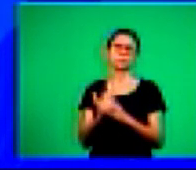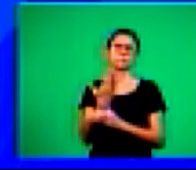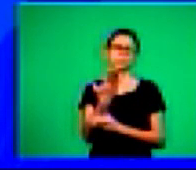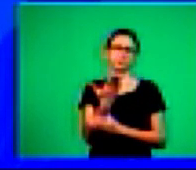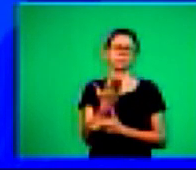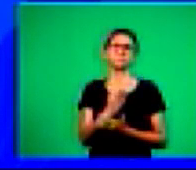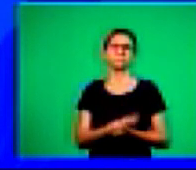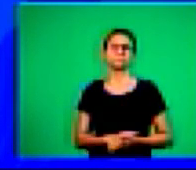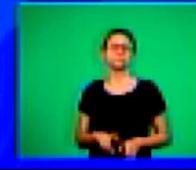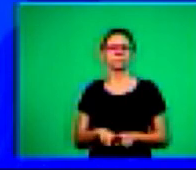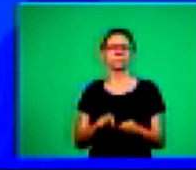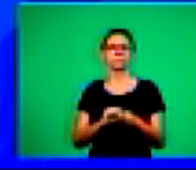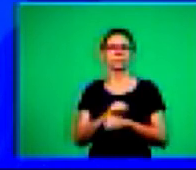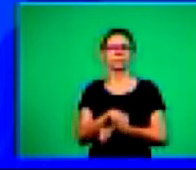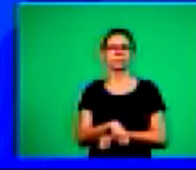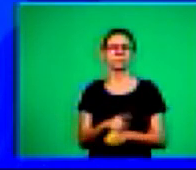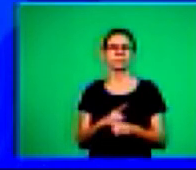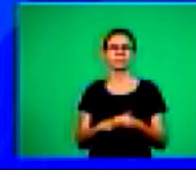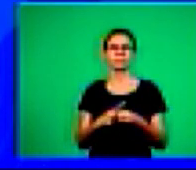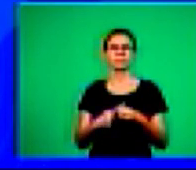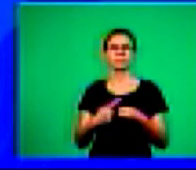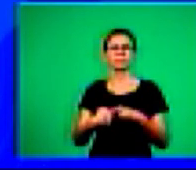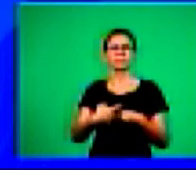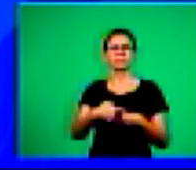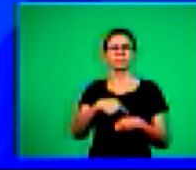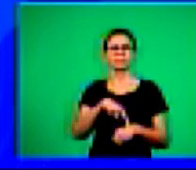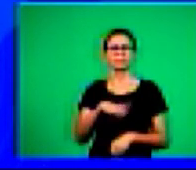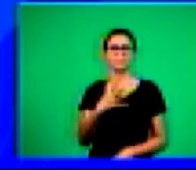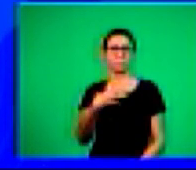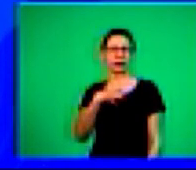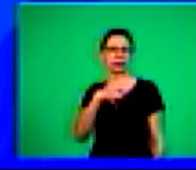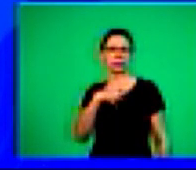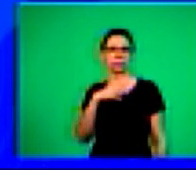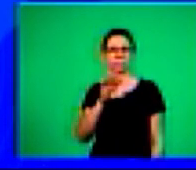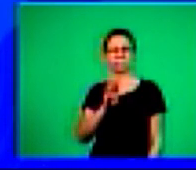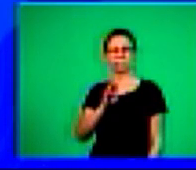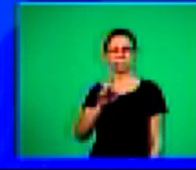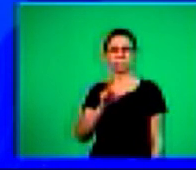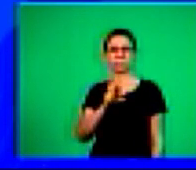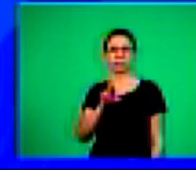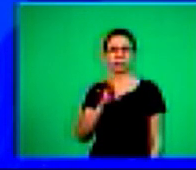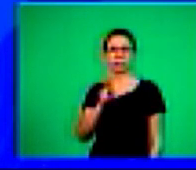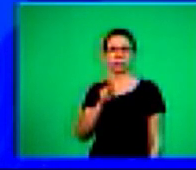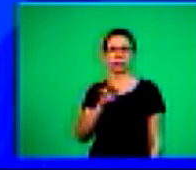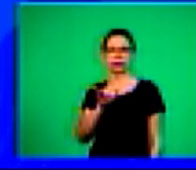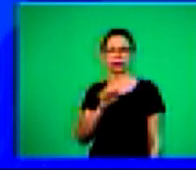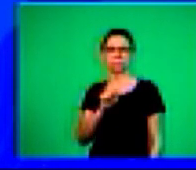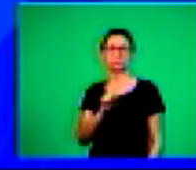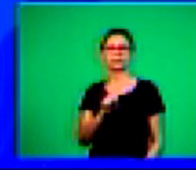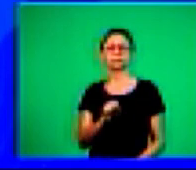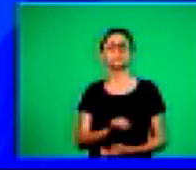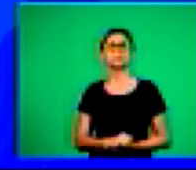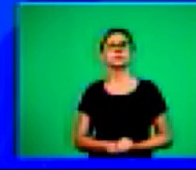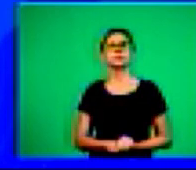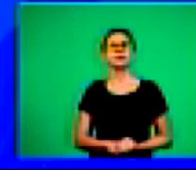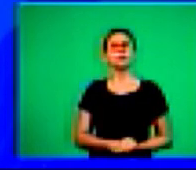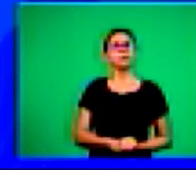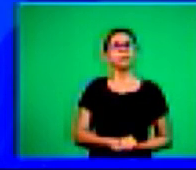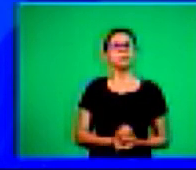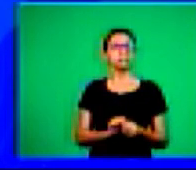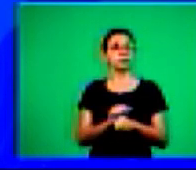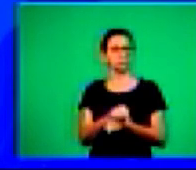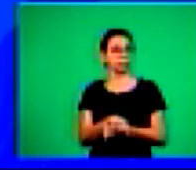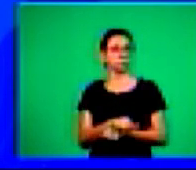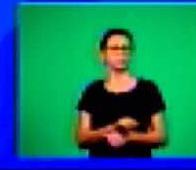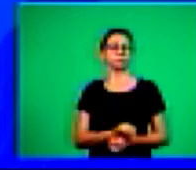también fue realizado el seminario en la ciudad de barreiras en el estado de bahía y tuvieron